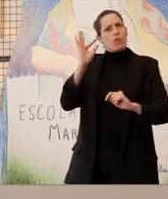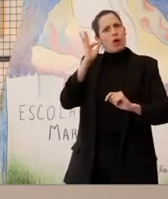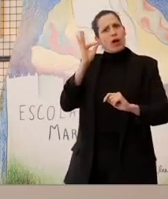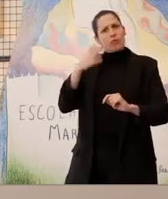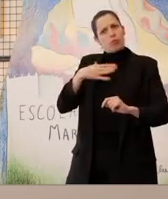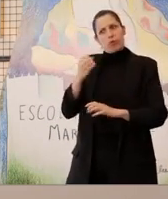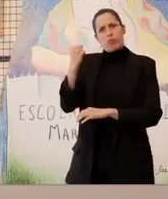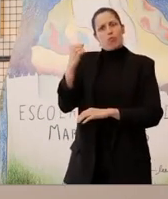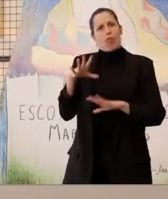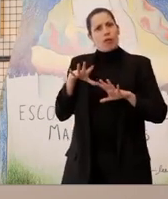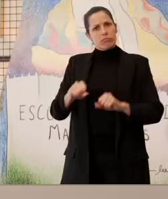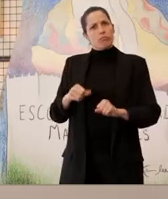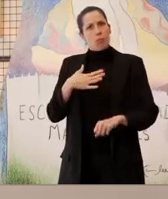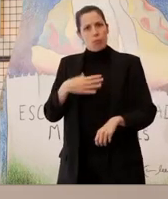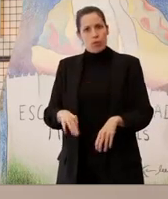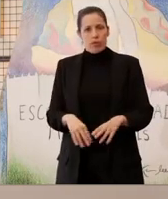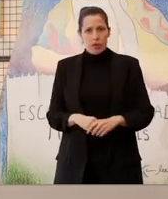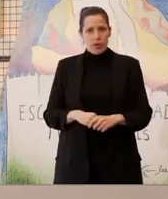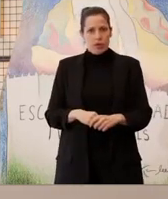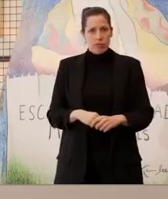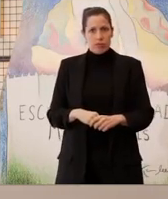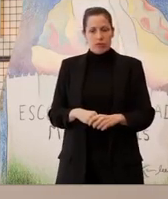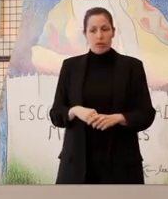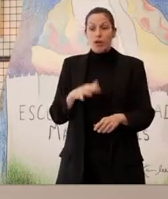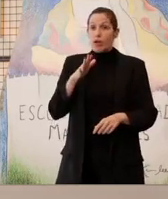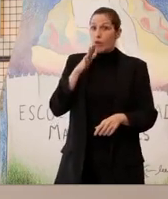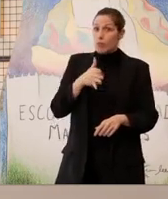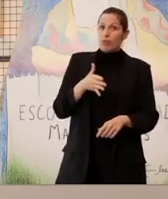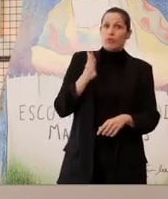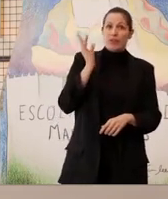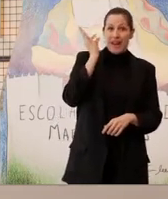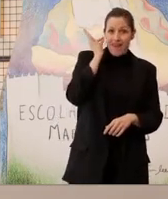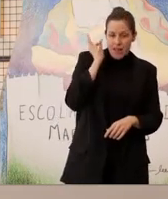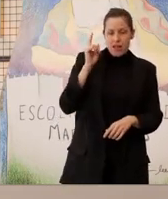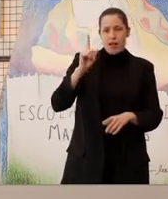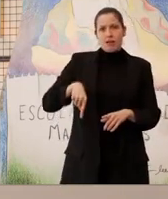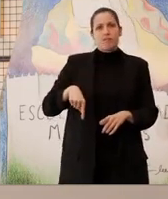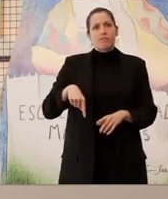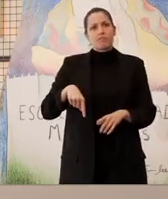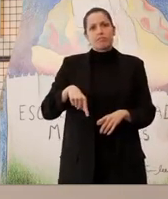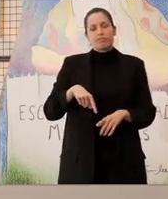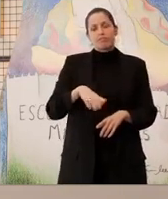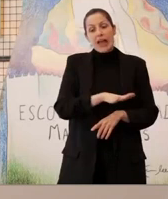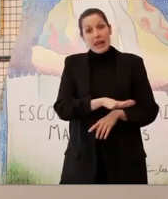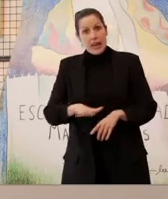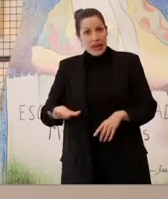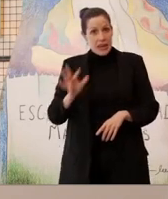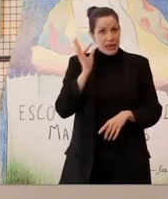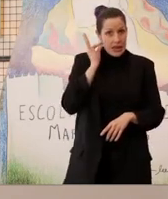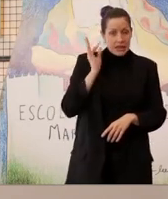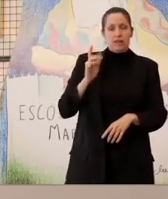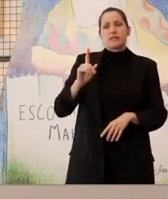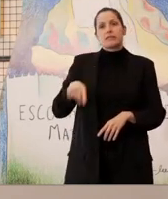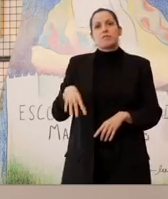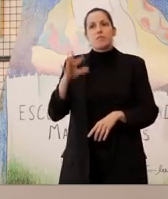poder porque las niñas y las mujeres como dice Teresa del Valle como dice